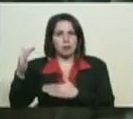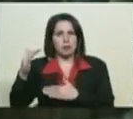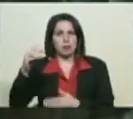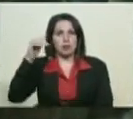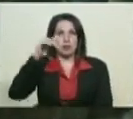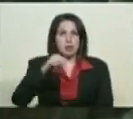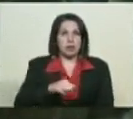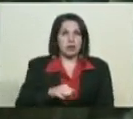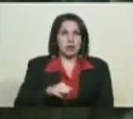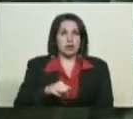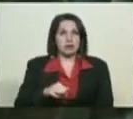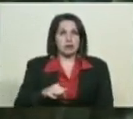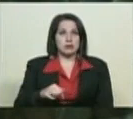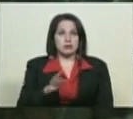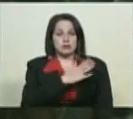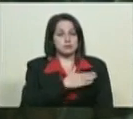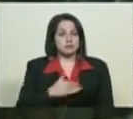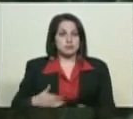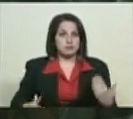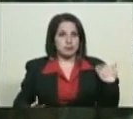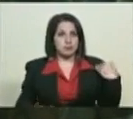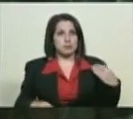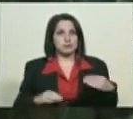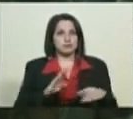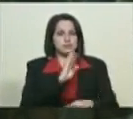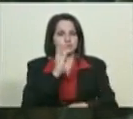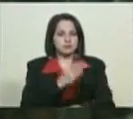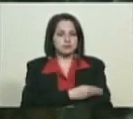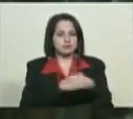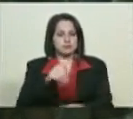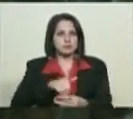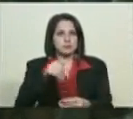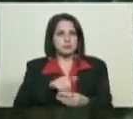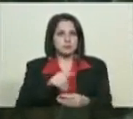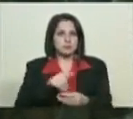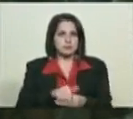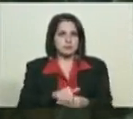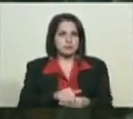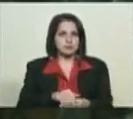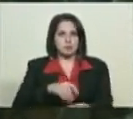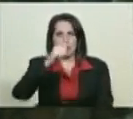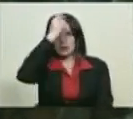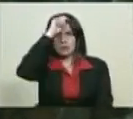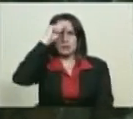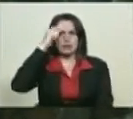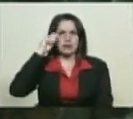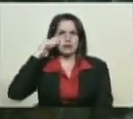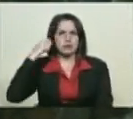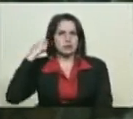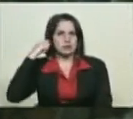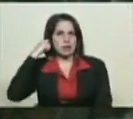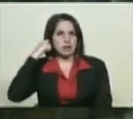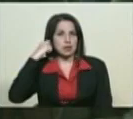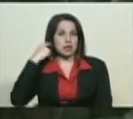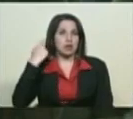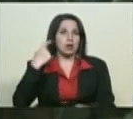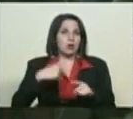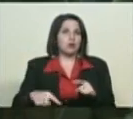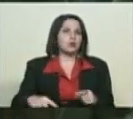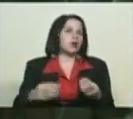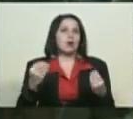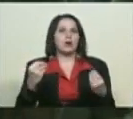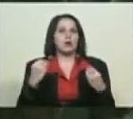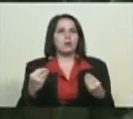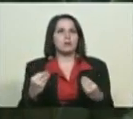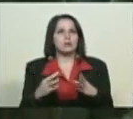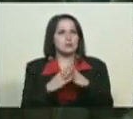la rectora presidenta del Poder Electoral, Tibisay Lucena, y las demás rectoras, rector,